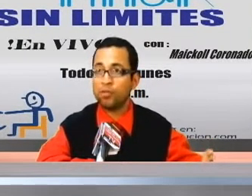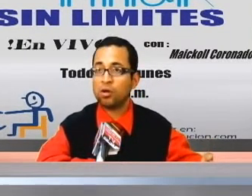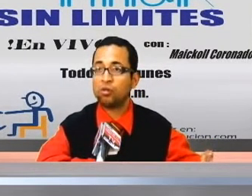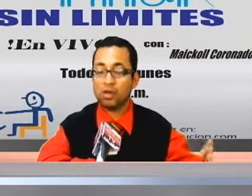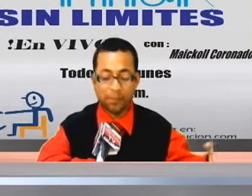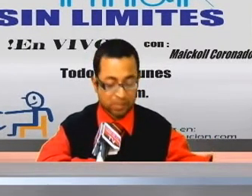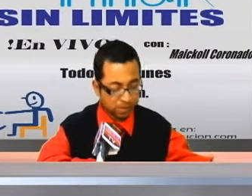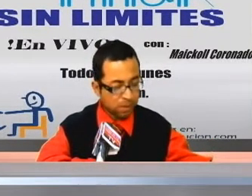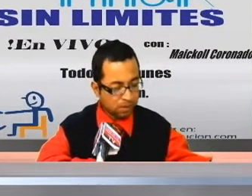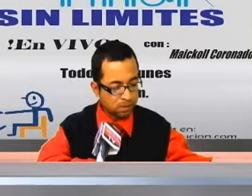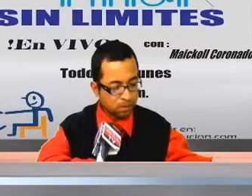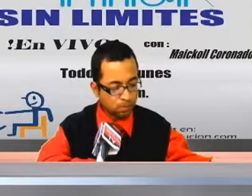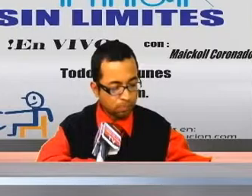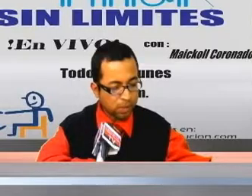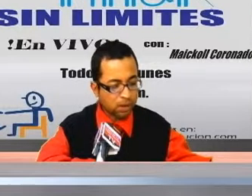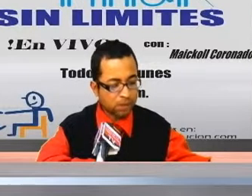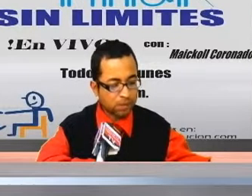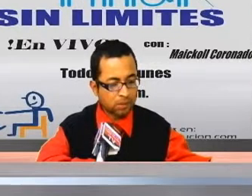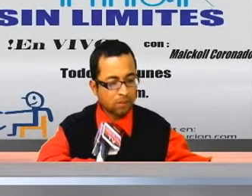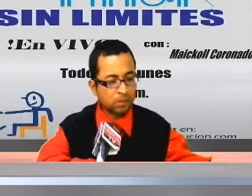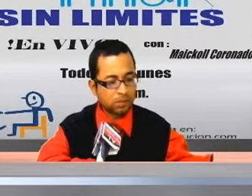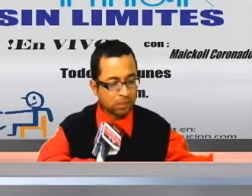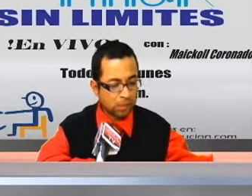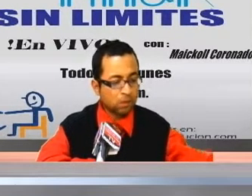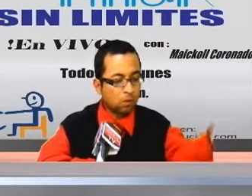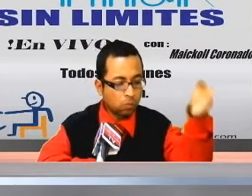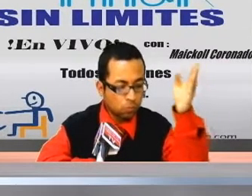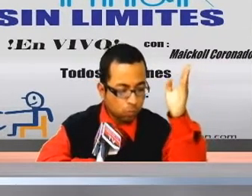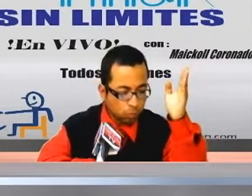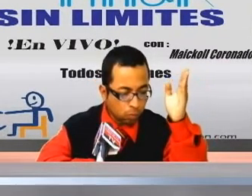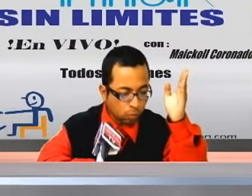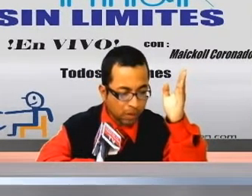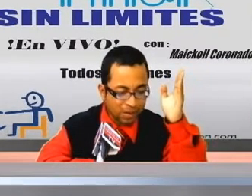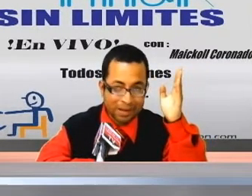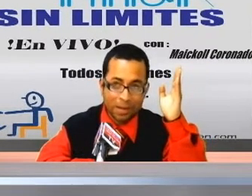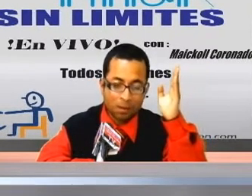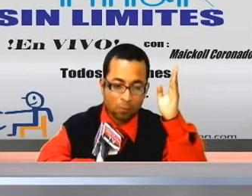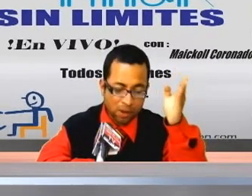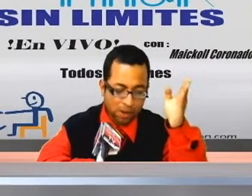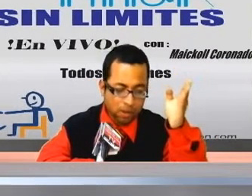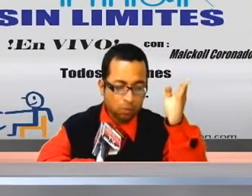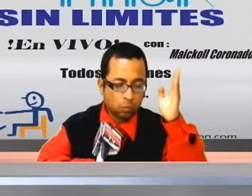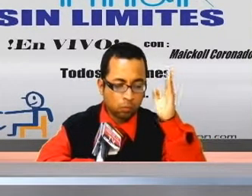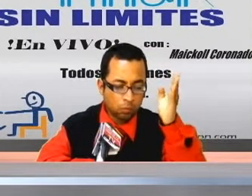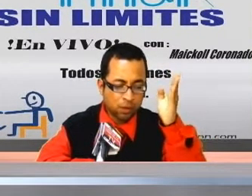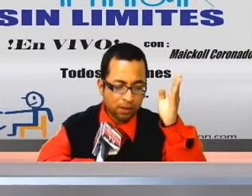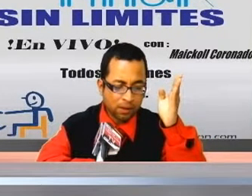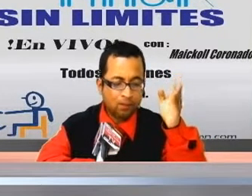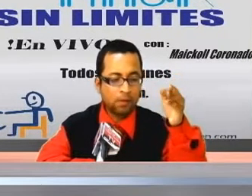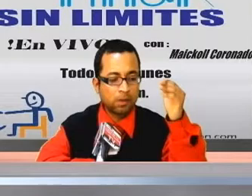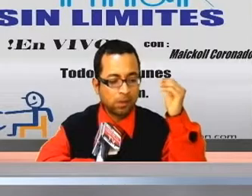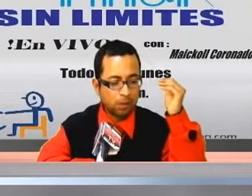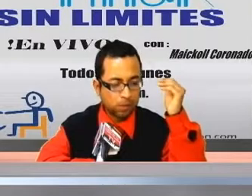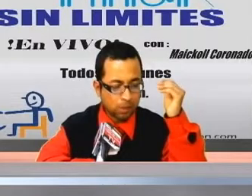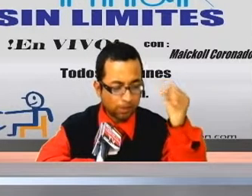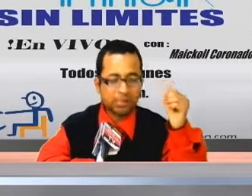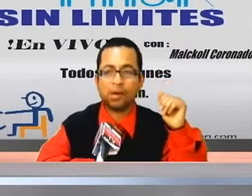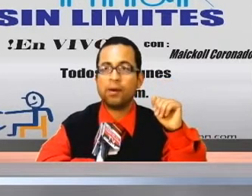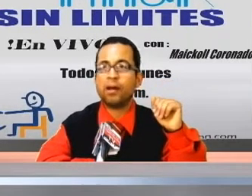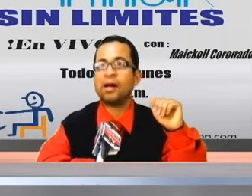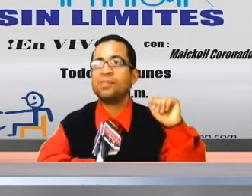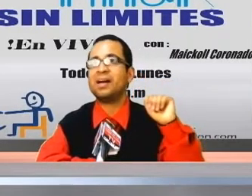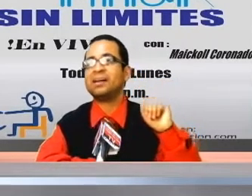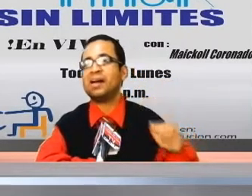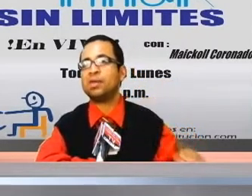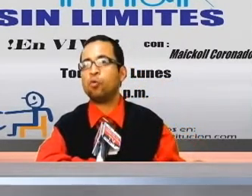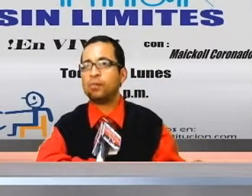condición de persona con discapacidad puedan quizás tener en la web un Duden y se pueda